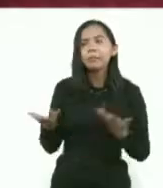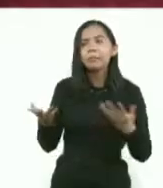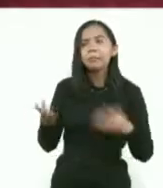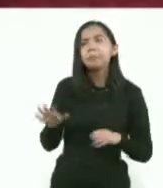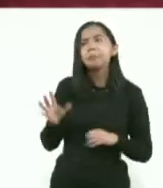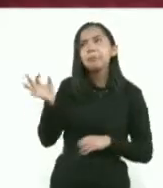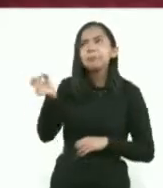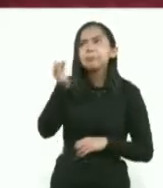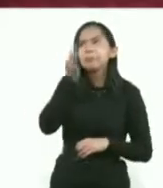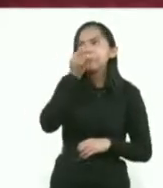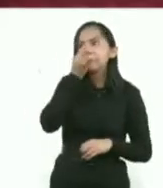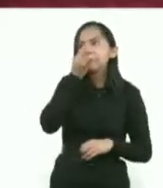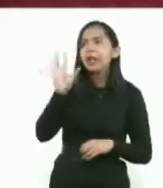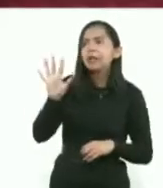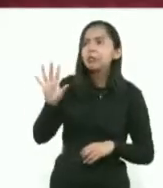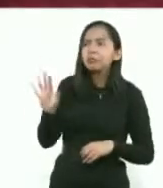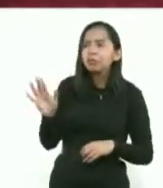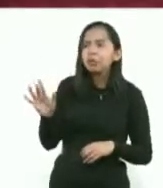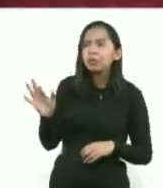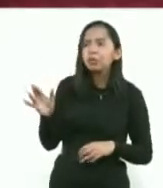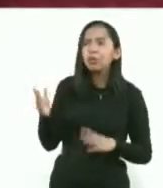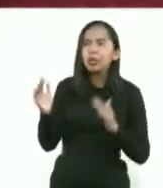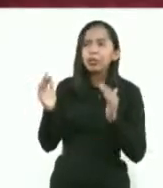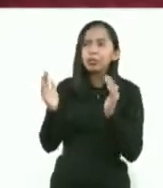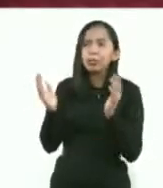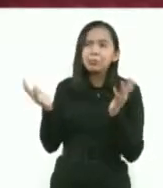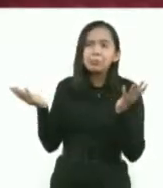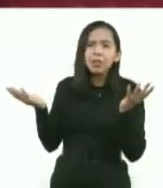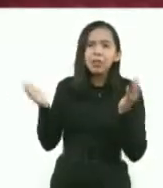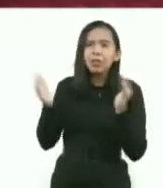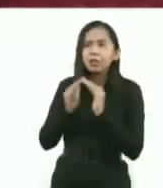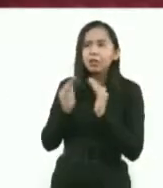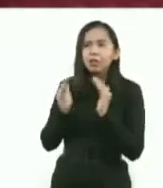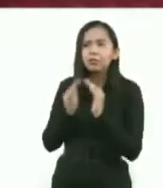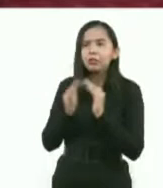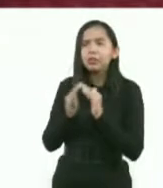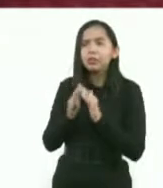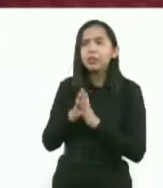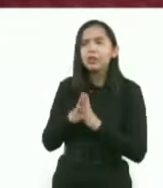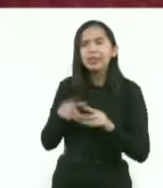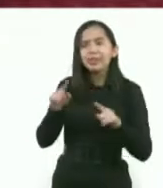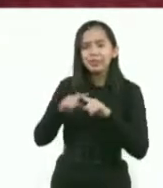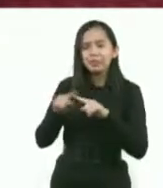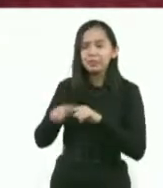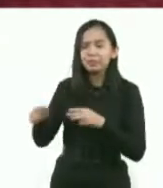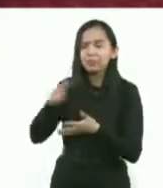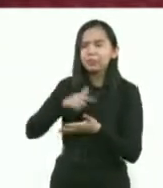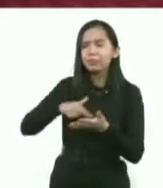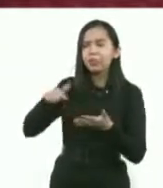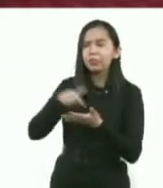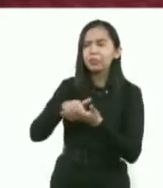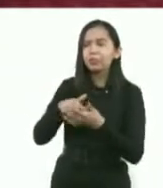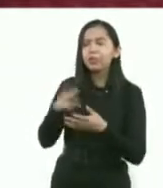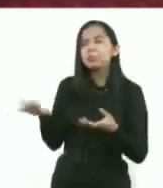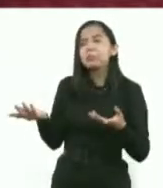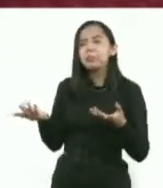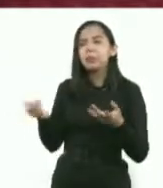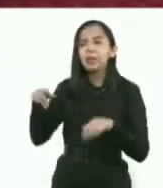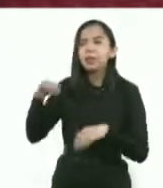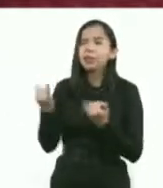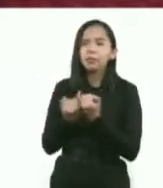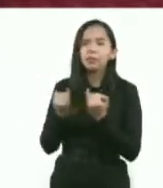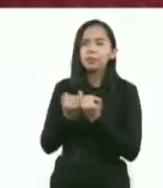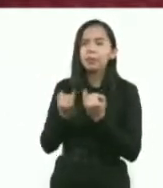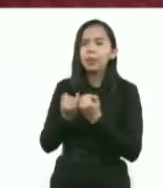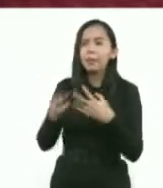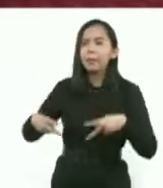de, yo diría como 50 extinciones de dominio que se han hecho de distintos lugares, en donde también se están